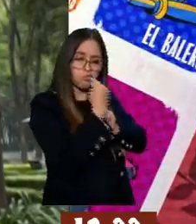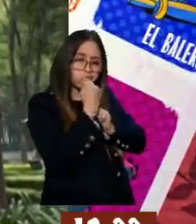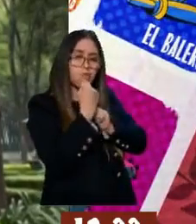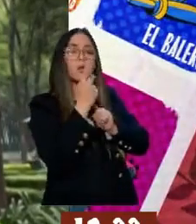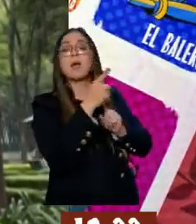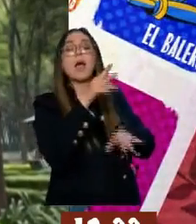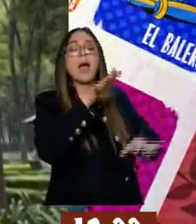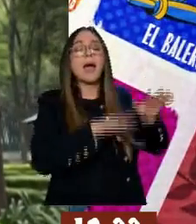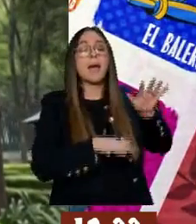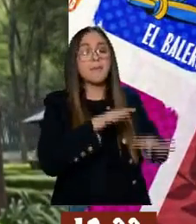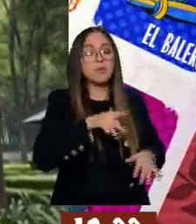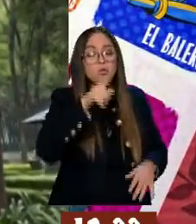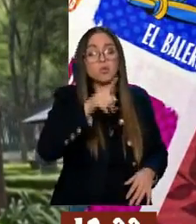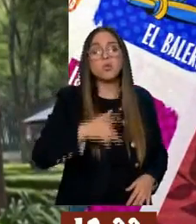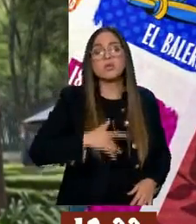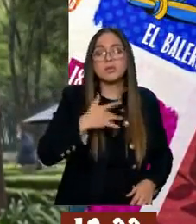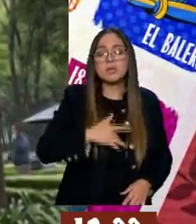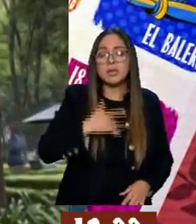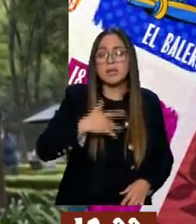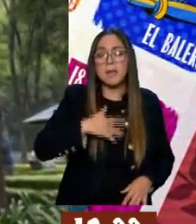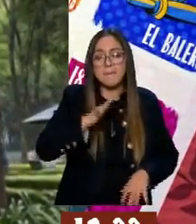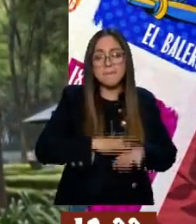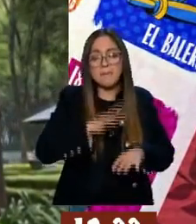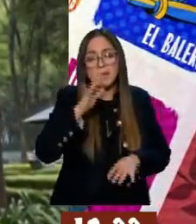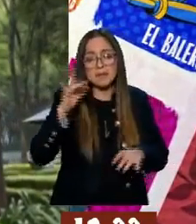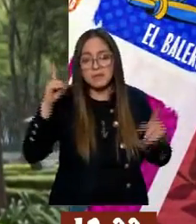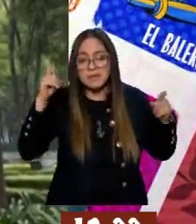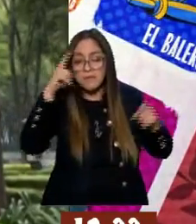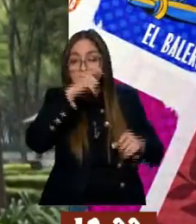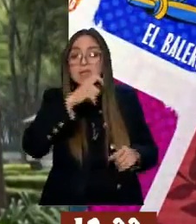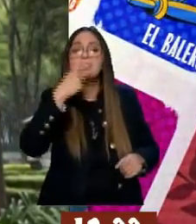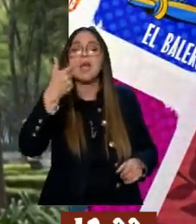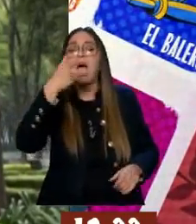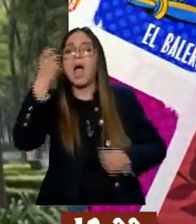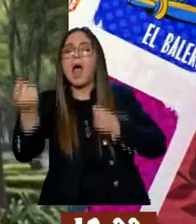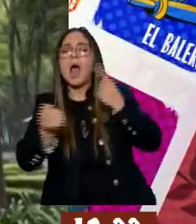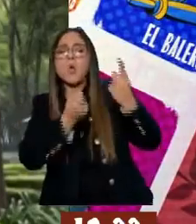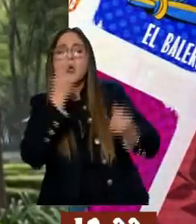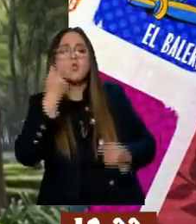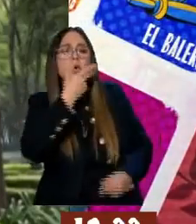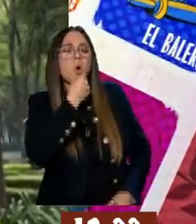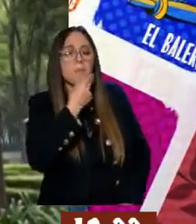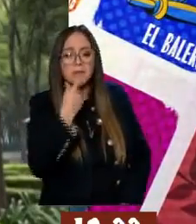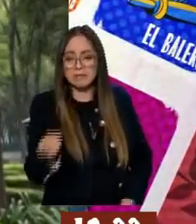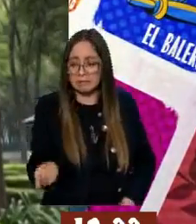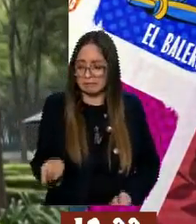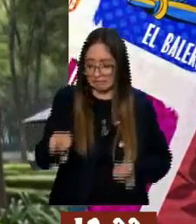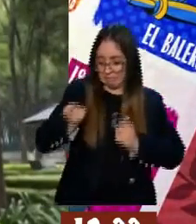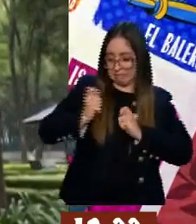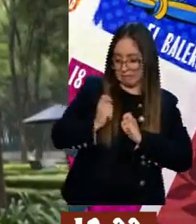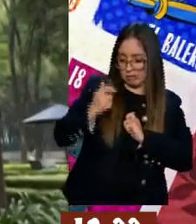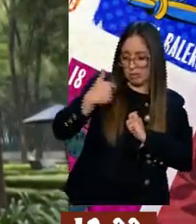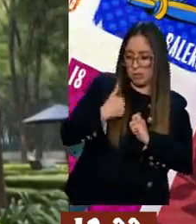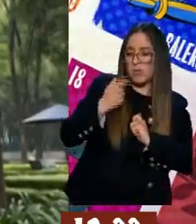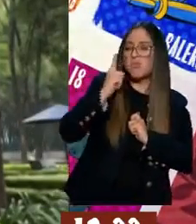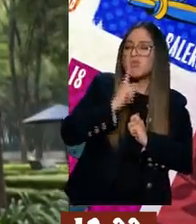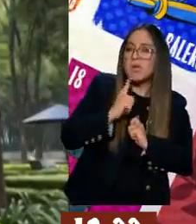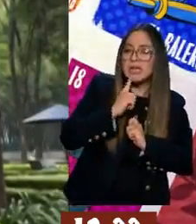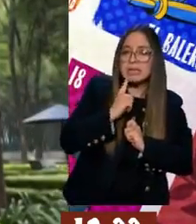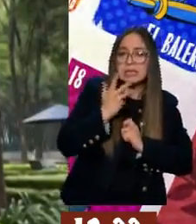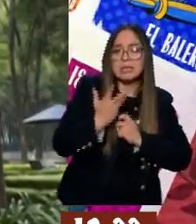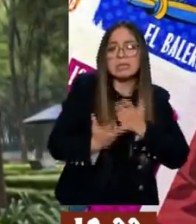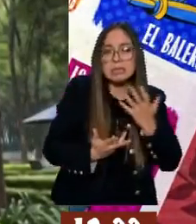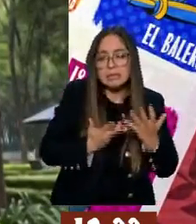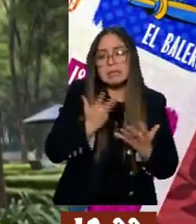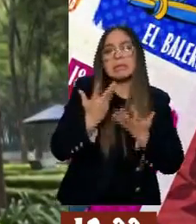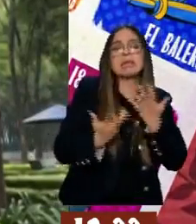más complicada de lo que pudiera ser para alguno de los hombres que estamos en esta conversación, por decirlo de alguna